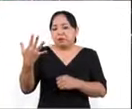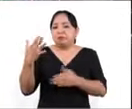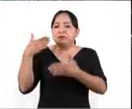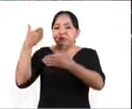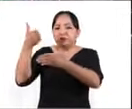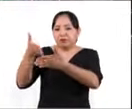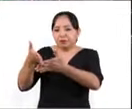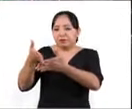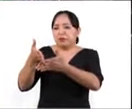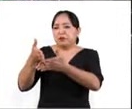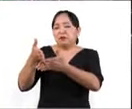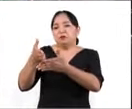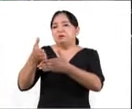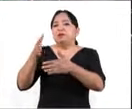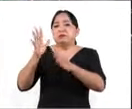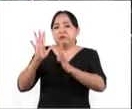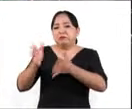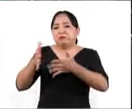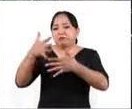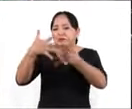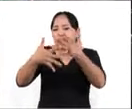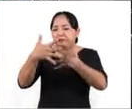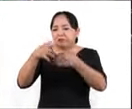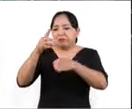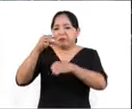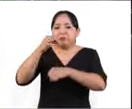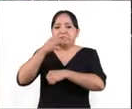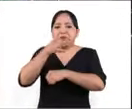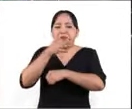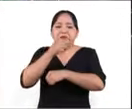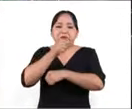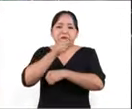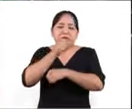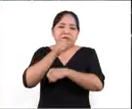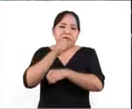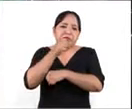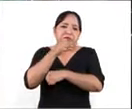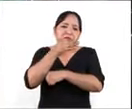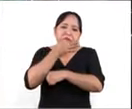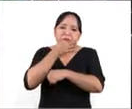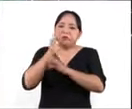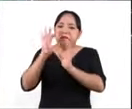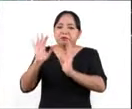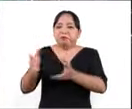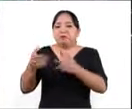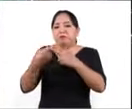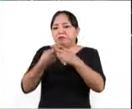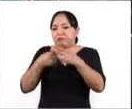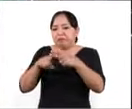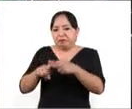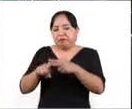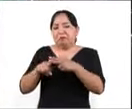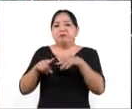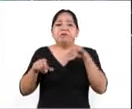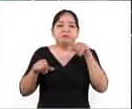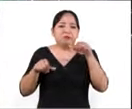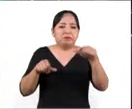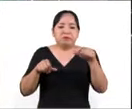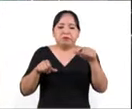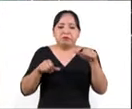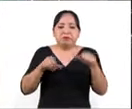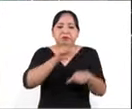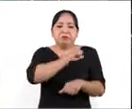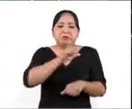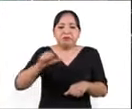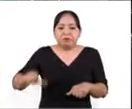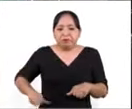estaban instaladas ya todos los consejos de protección civil en las 16 alcaldías, con la presencia de los alcaldes,